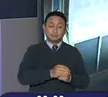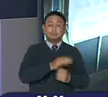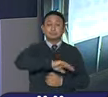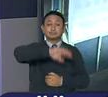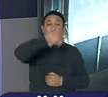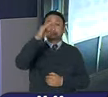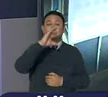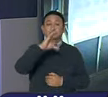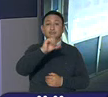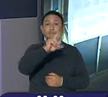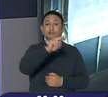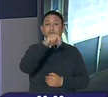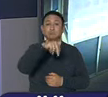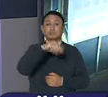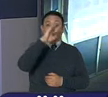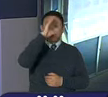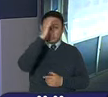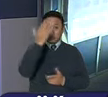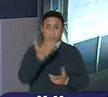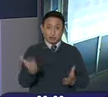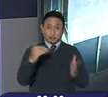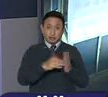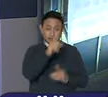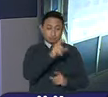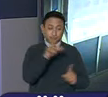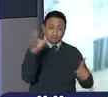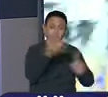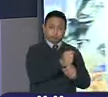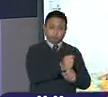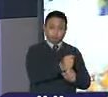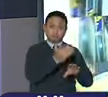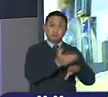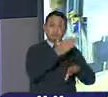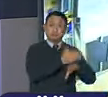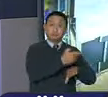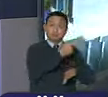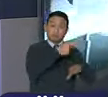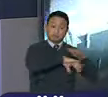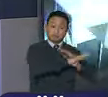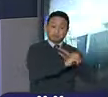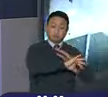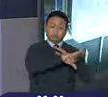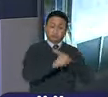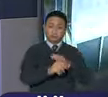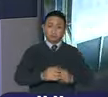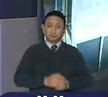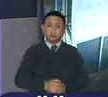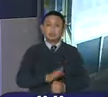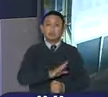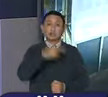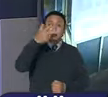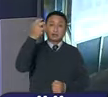Nacional nuevamente busca ponerlo tras las rejas por recientes atracos captados en las cámaras de